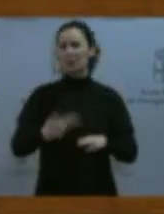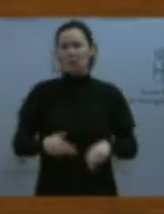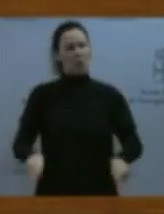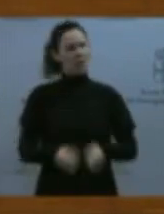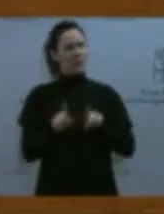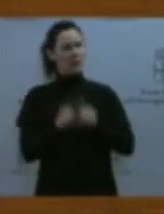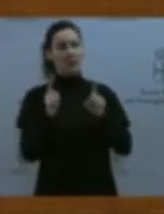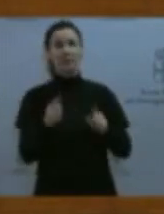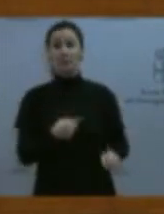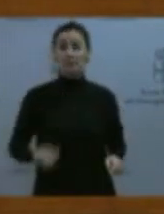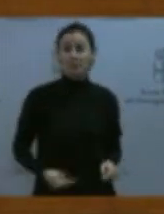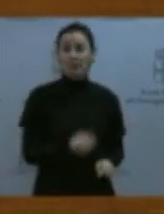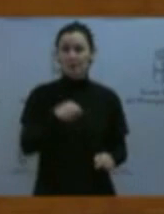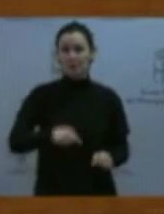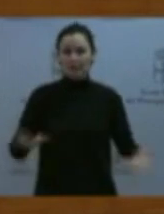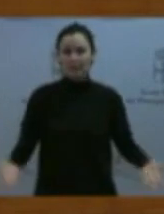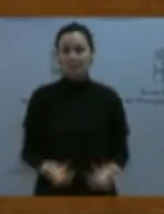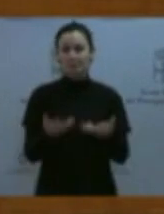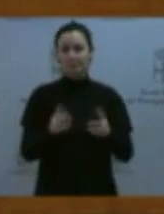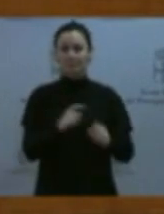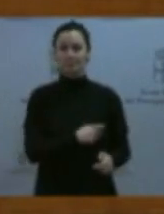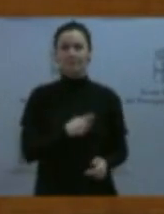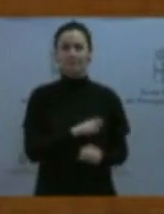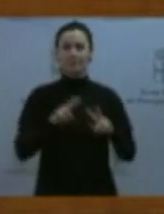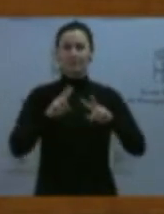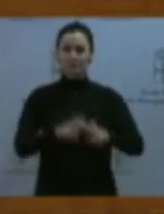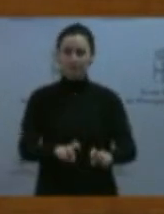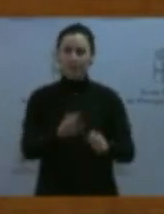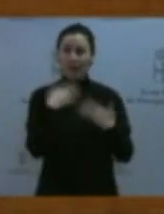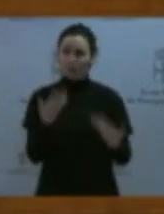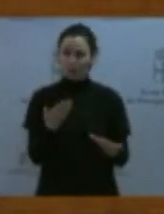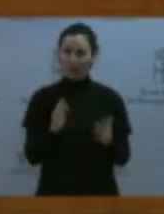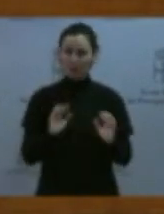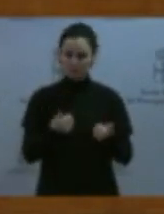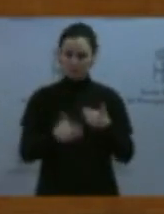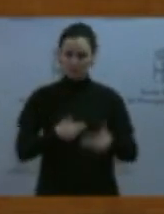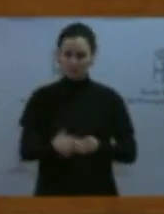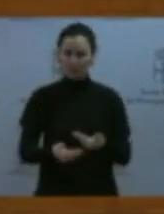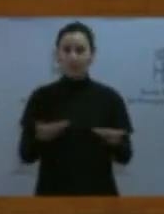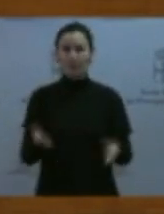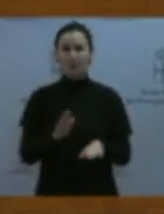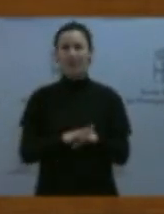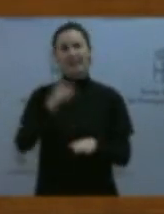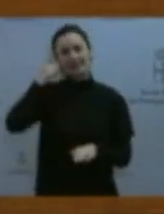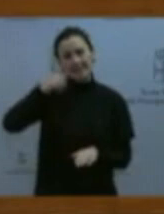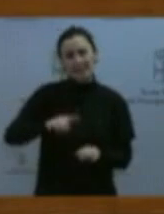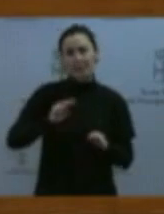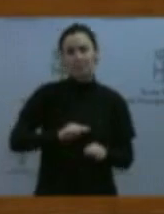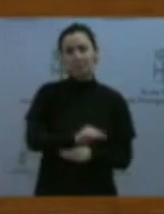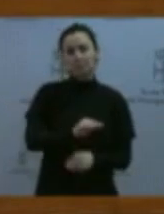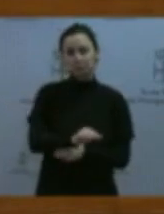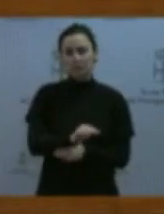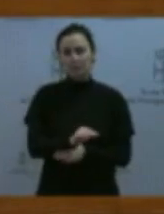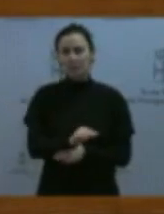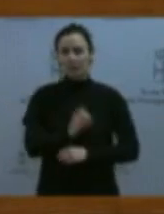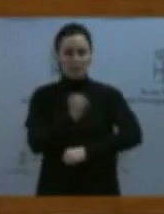comisión de investigación, que está actualmente en marcha, sobre los fondos destinados a los cursos de formación y cuyo sentido es determinar las